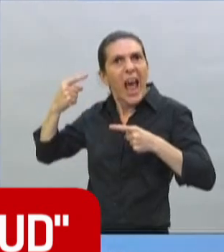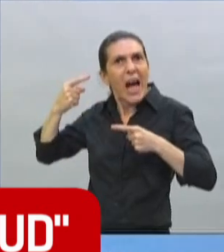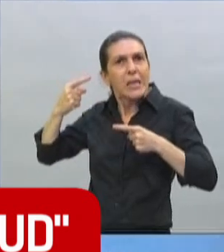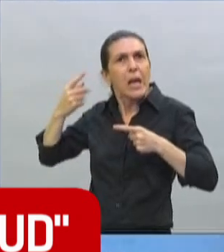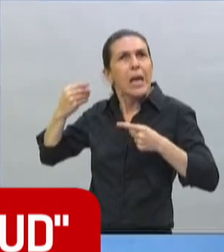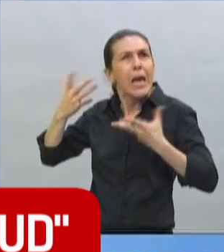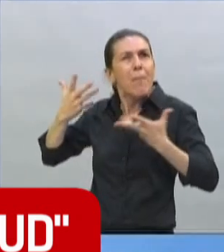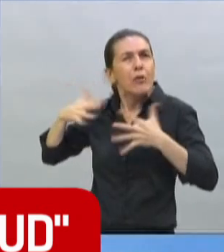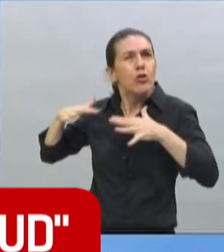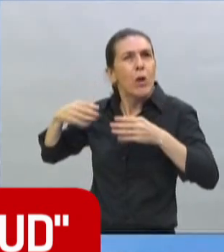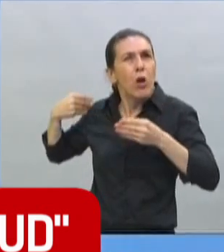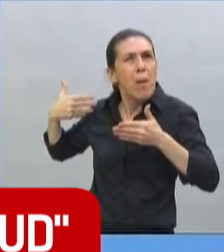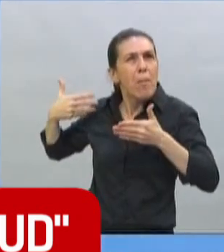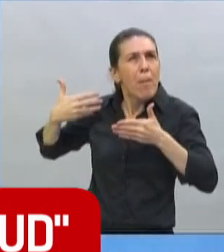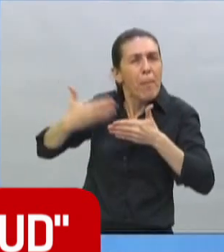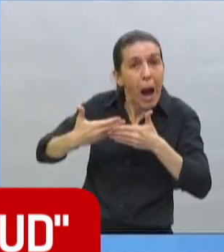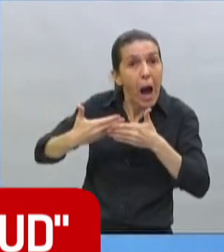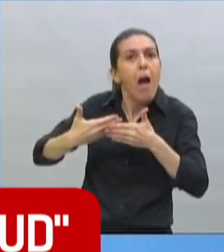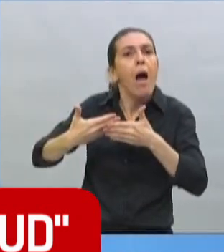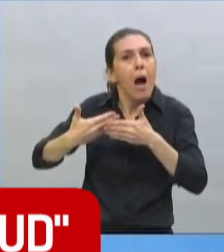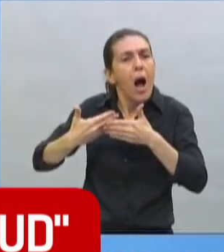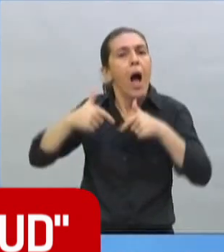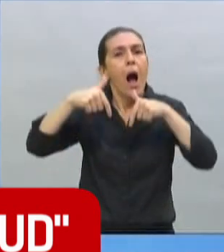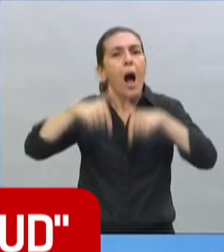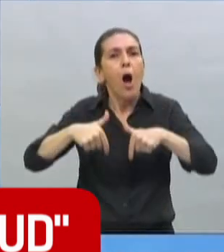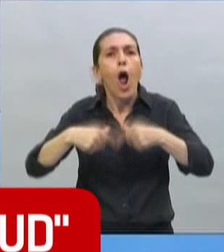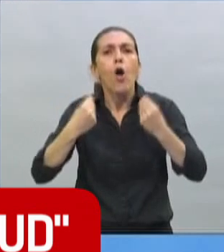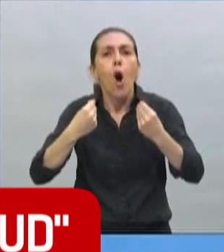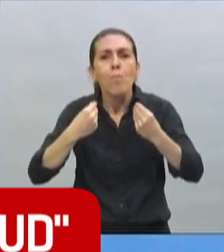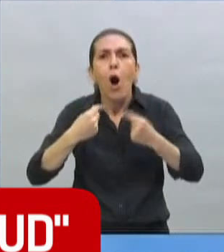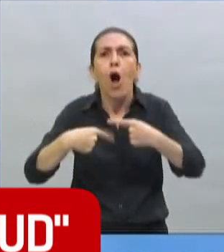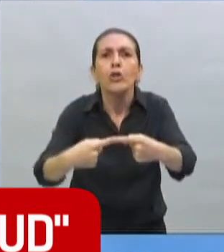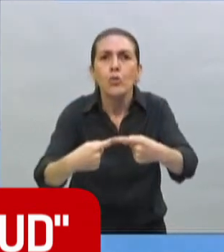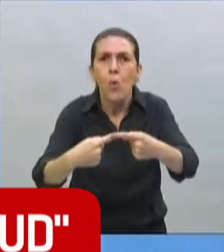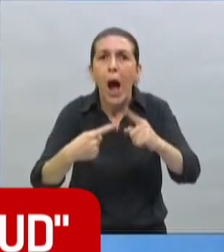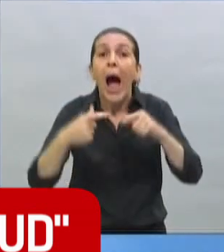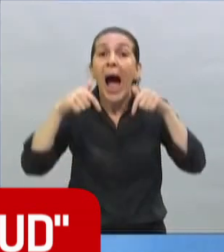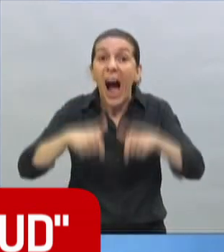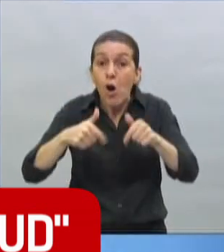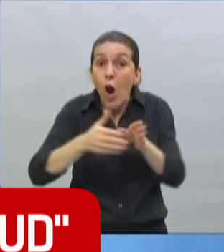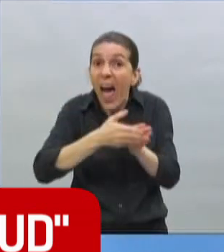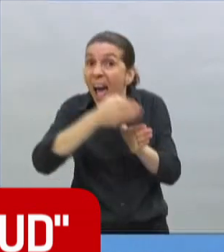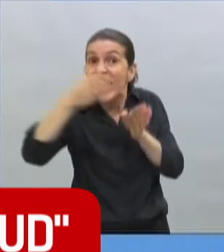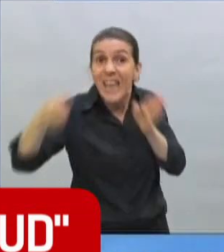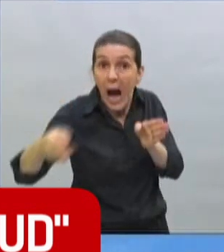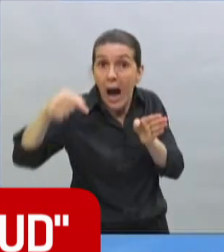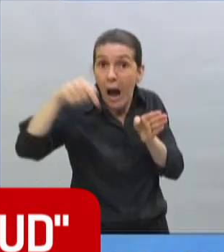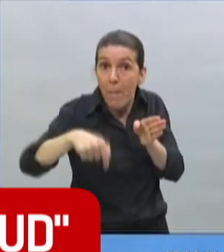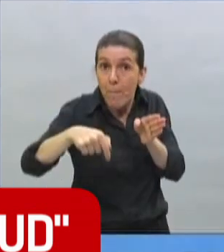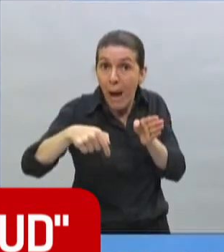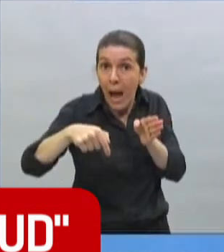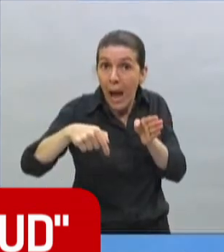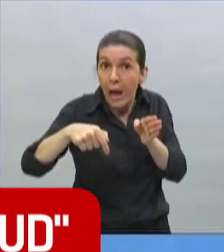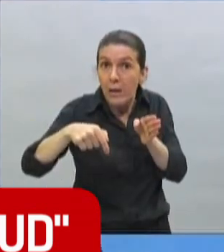aproximadamente, y viendo cómo podemos actuar. Y estamos ahora en una etapa